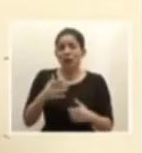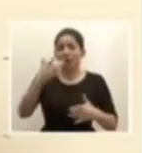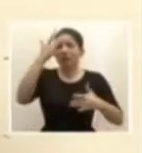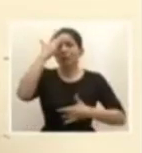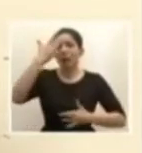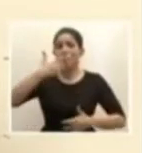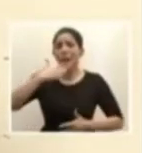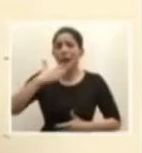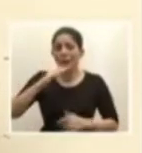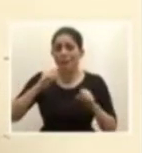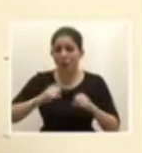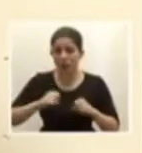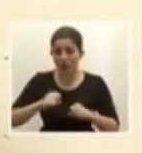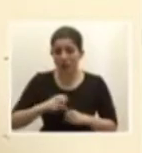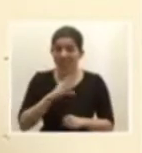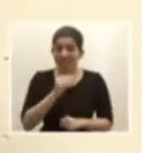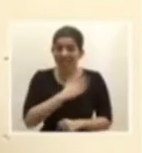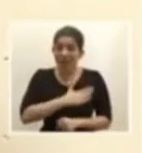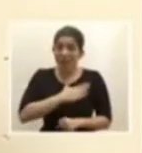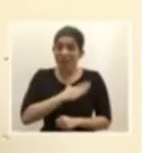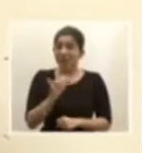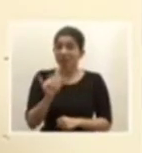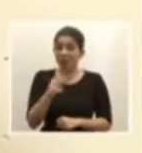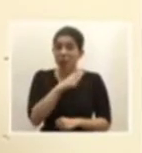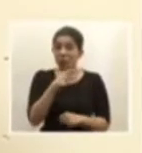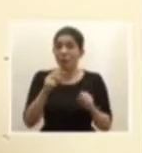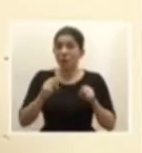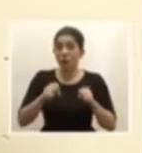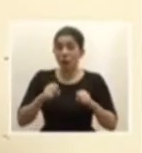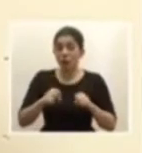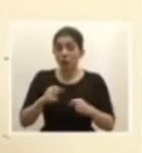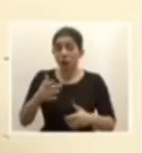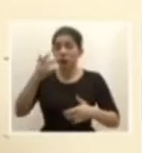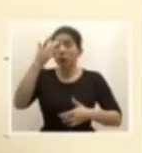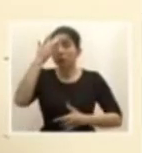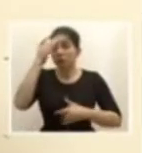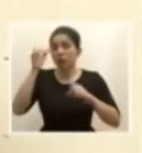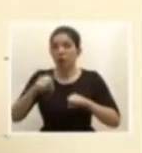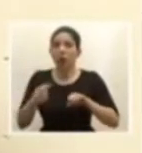y lamentablemente pues también fallecer por una